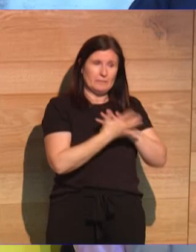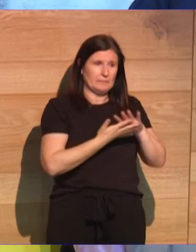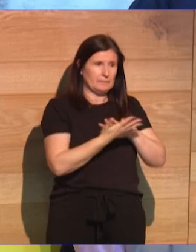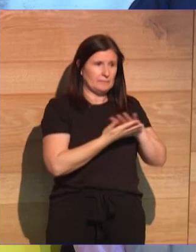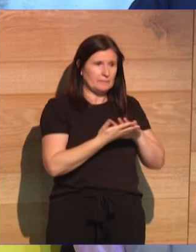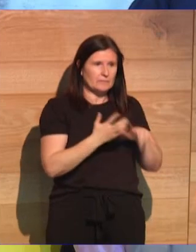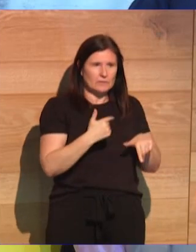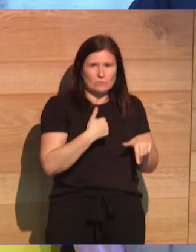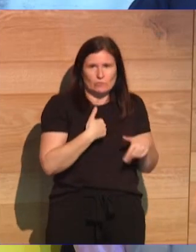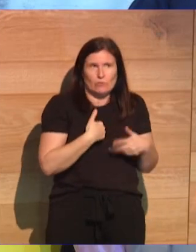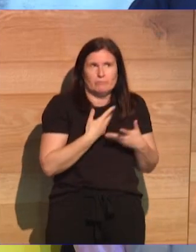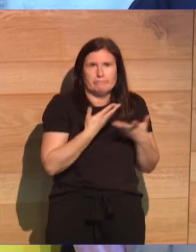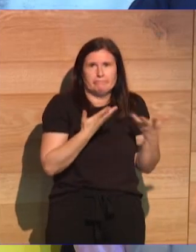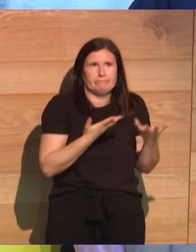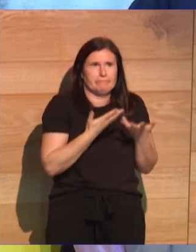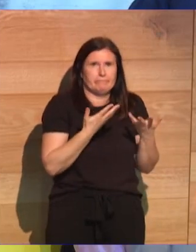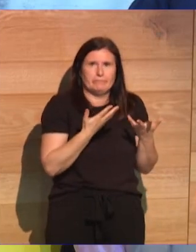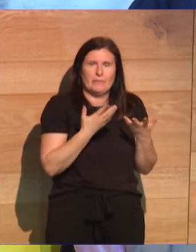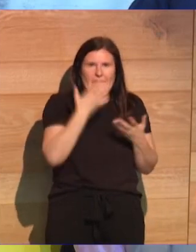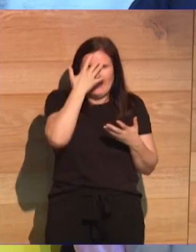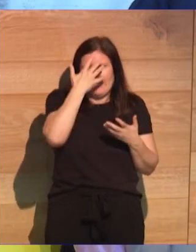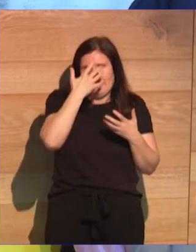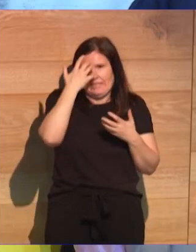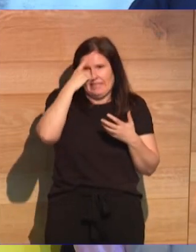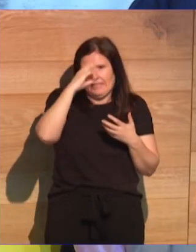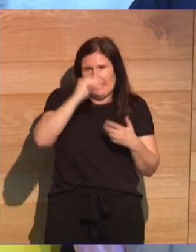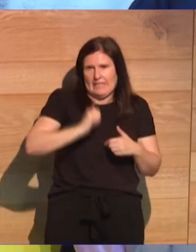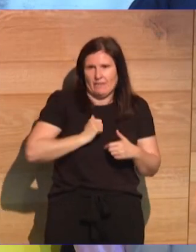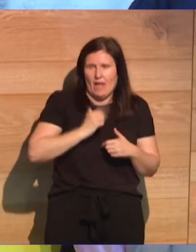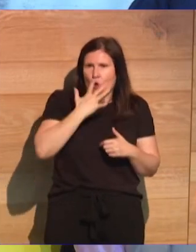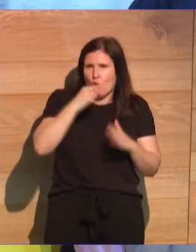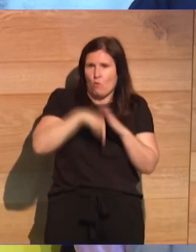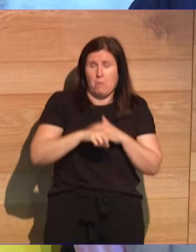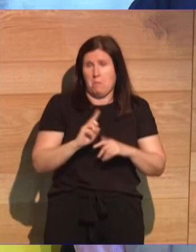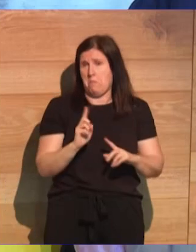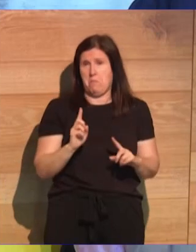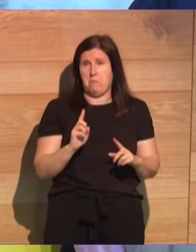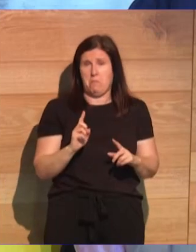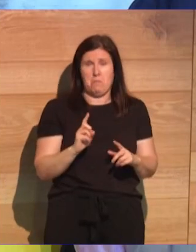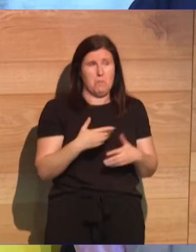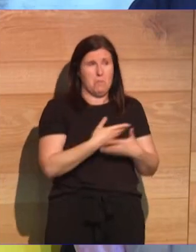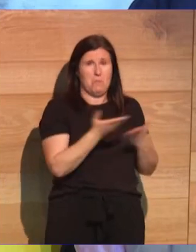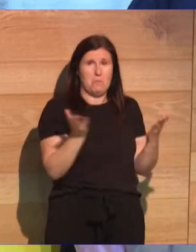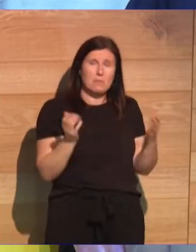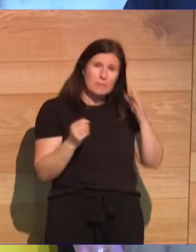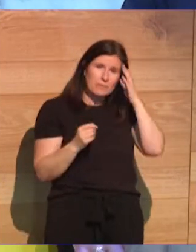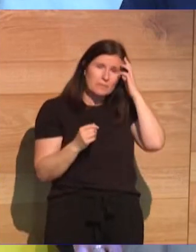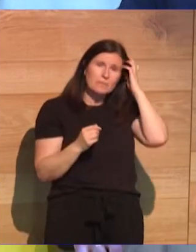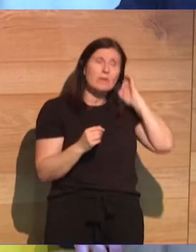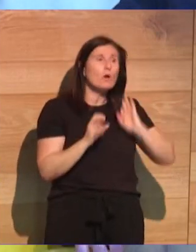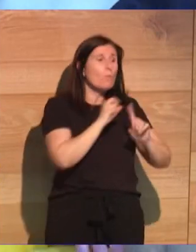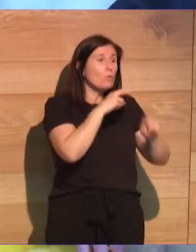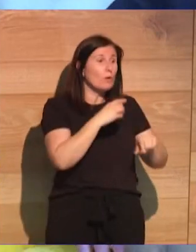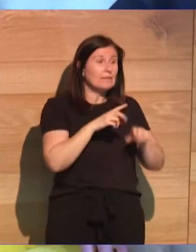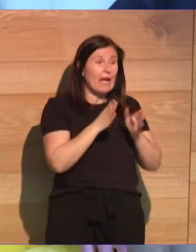tan ignorante como cualquiera. Y me ha sorprendido la visión que tienen sobre todo los compañeros. Yo